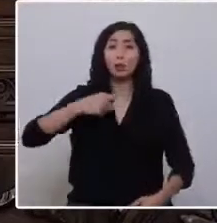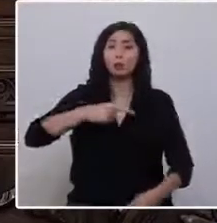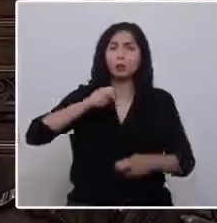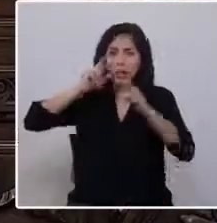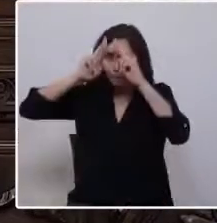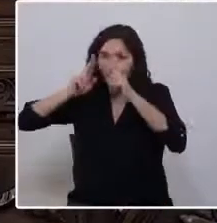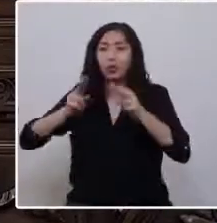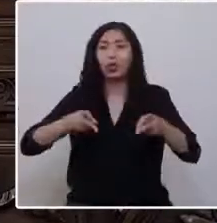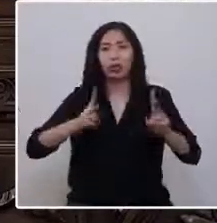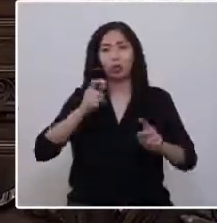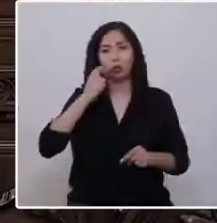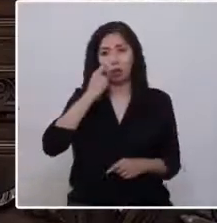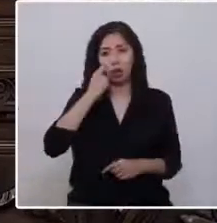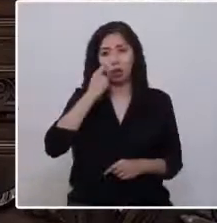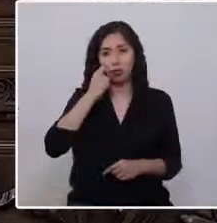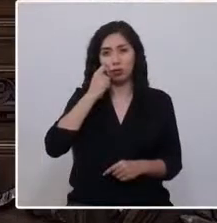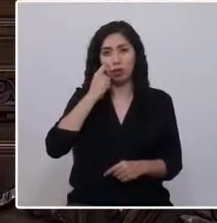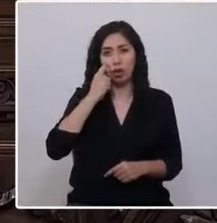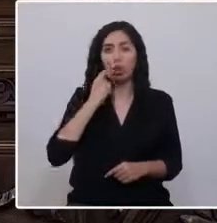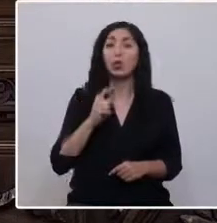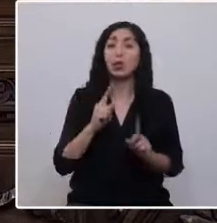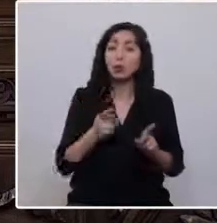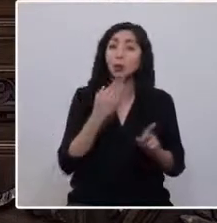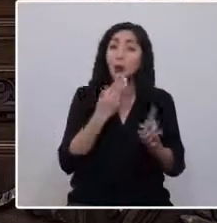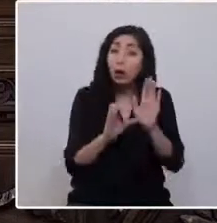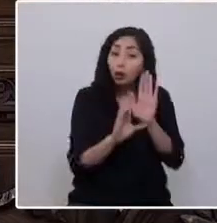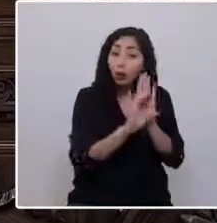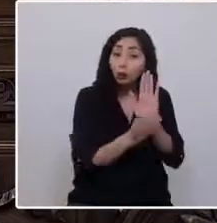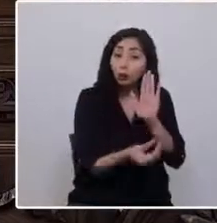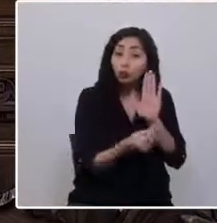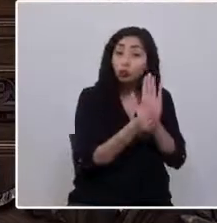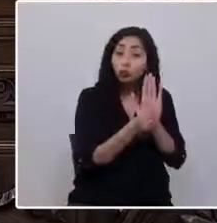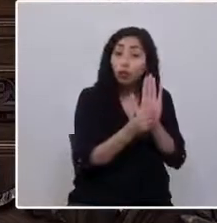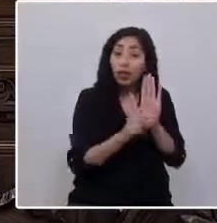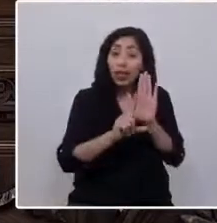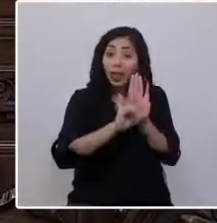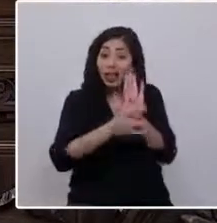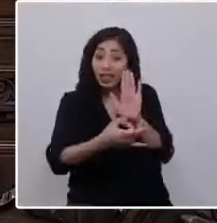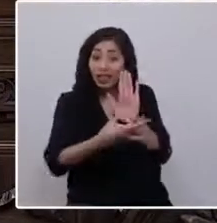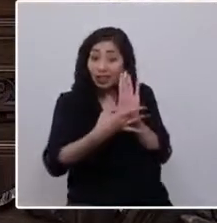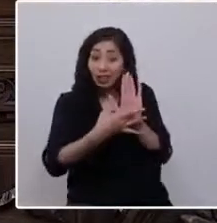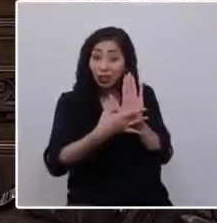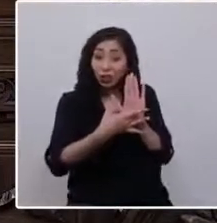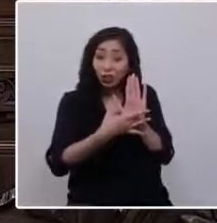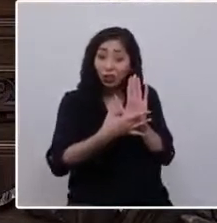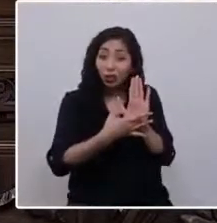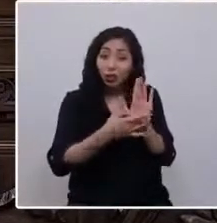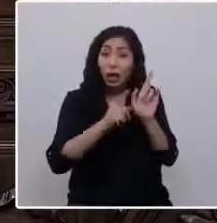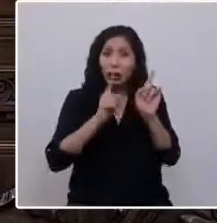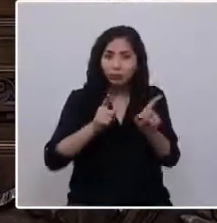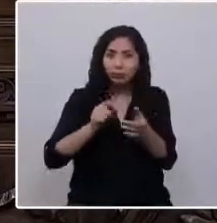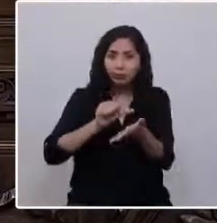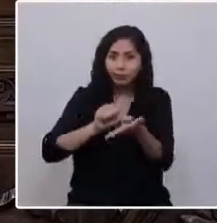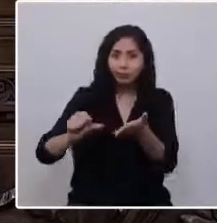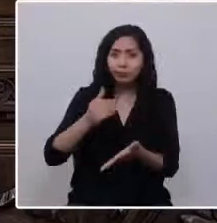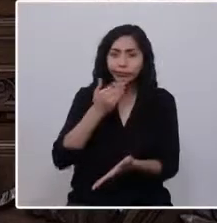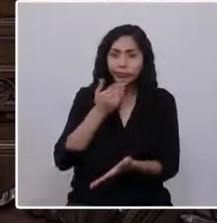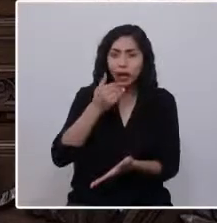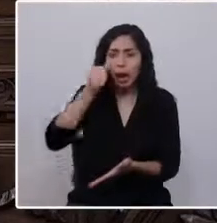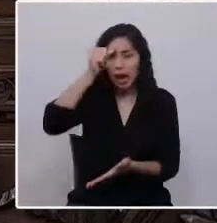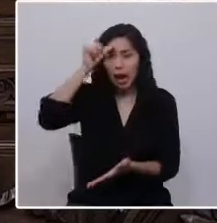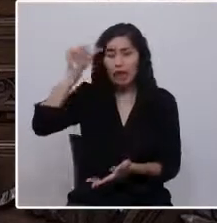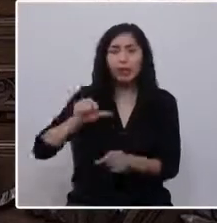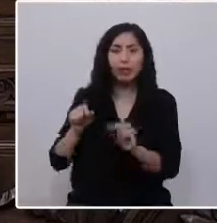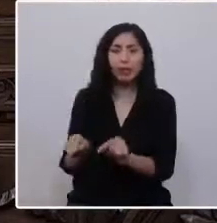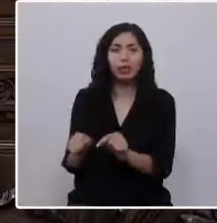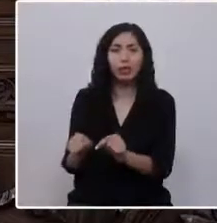humanos hay que establecer la constitución que los delitos de lesa humanidad son imprescriptibles e inamnistiables y que toda norma originada